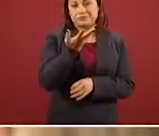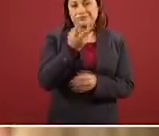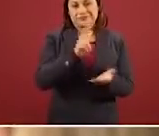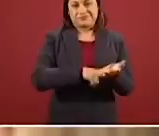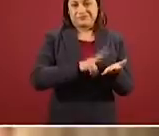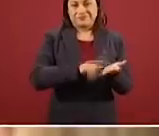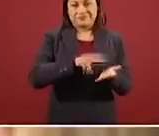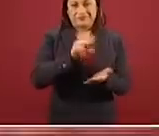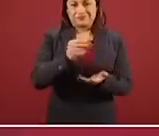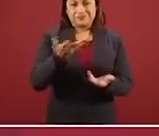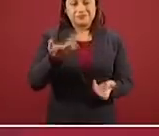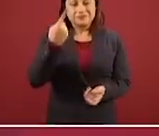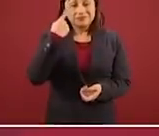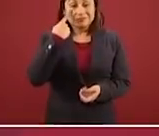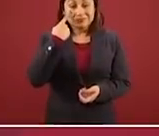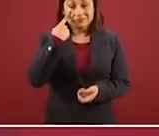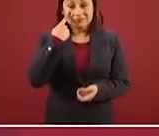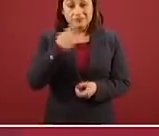Imagínense